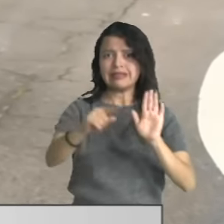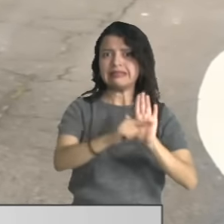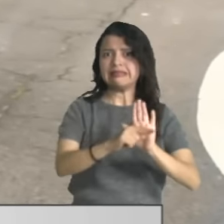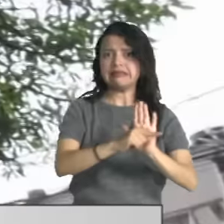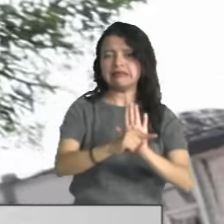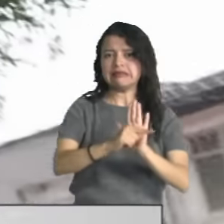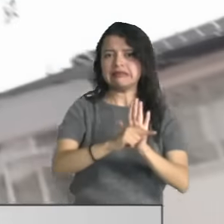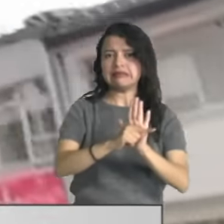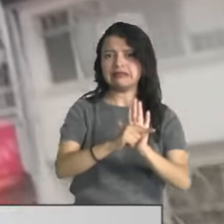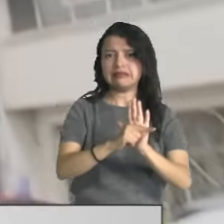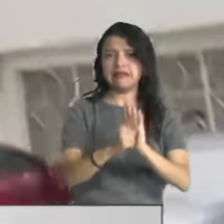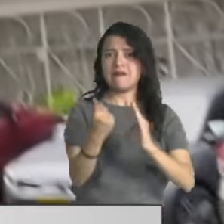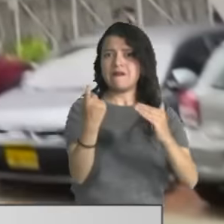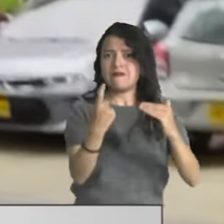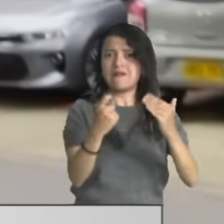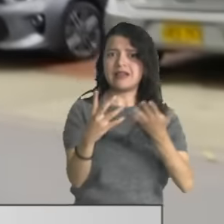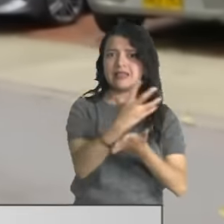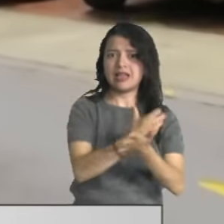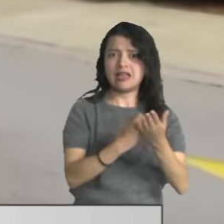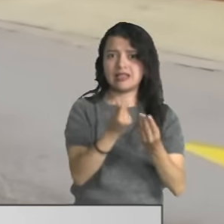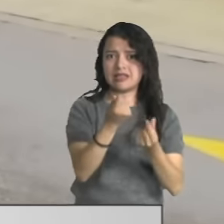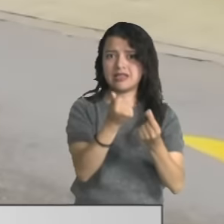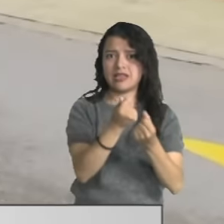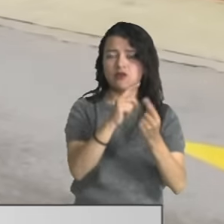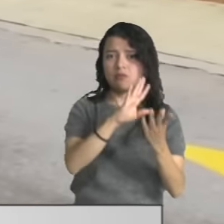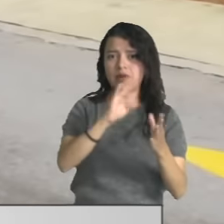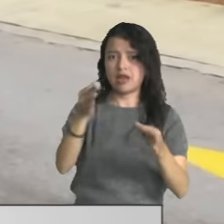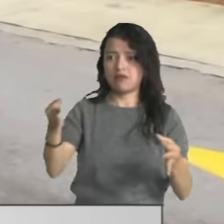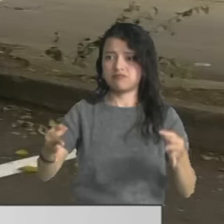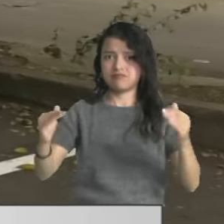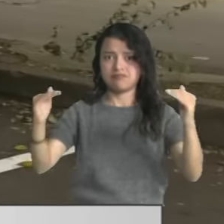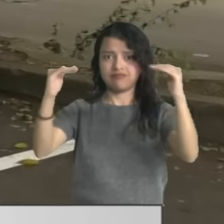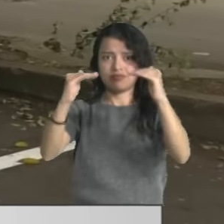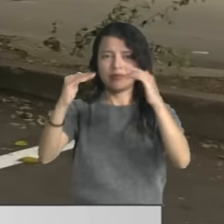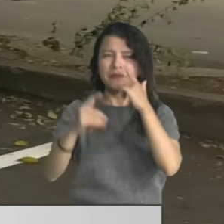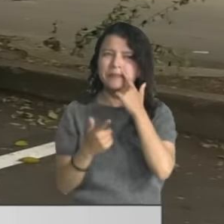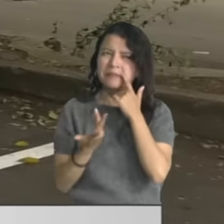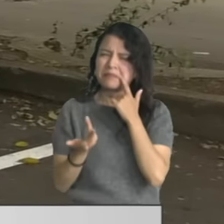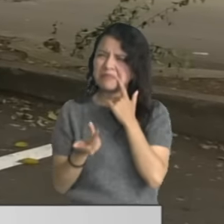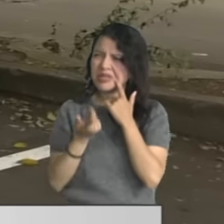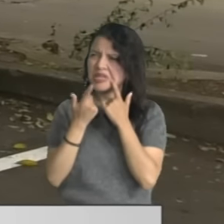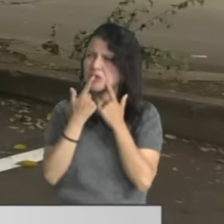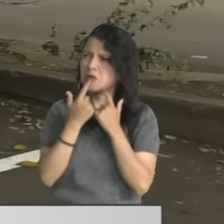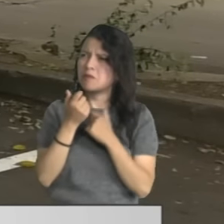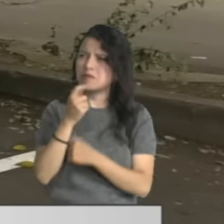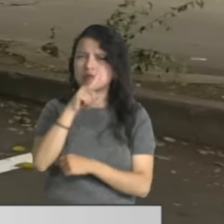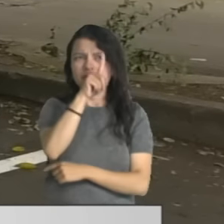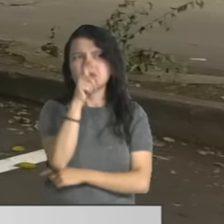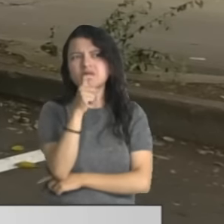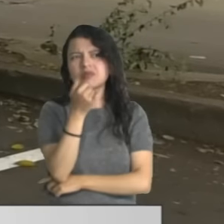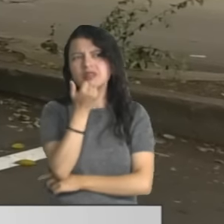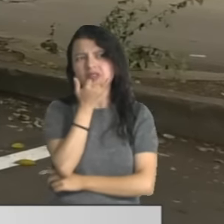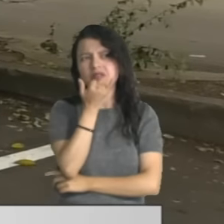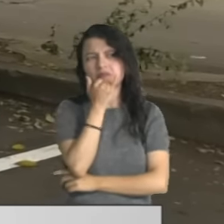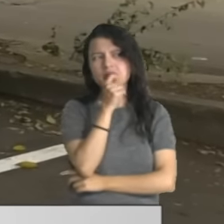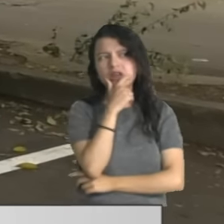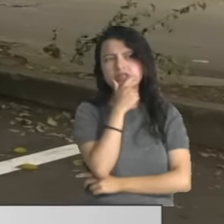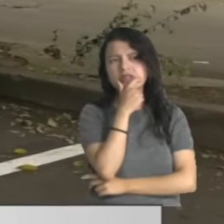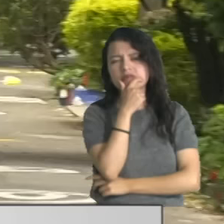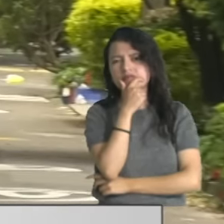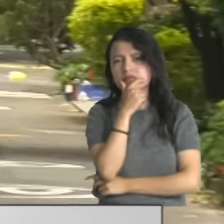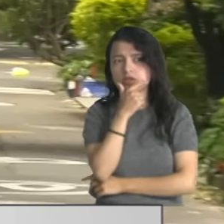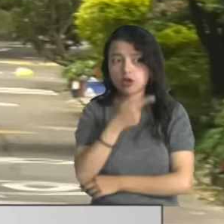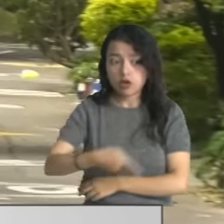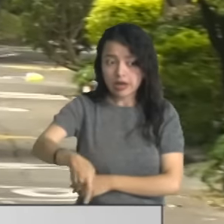déficit cercano a los 3,8 billones de pesos. Sin embargo, desde el Consejo se preguntan qué está pasando con los montos que están ingresando directamente a